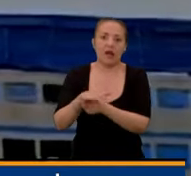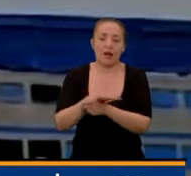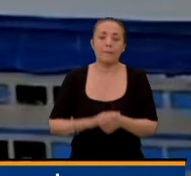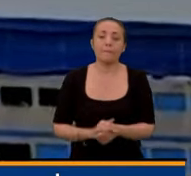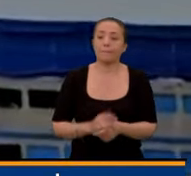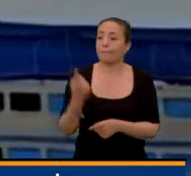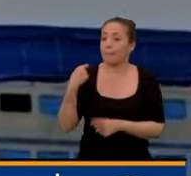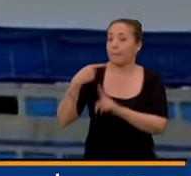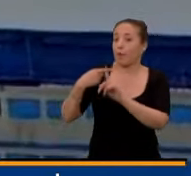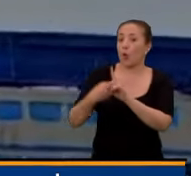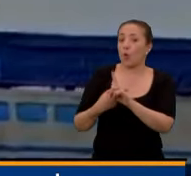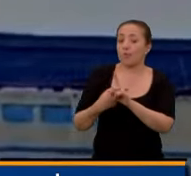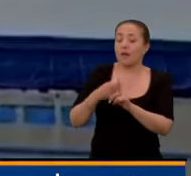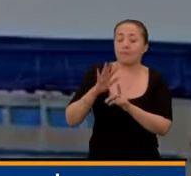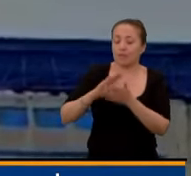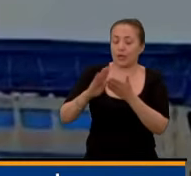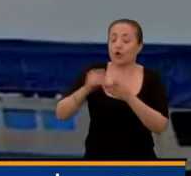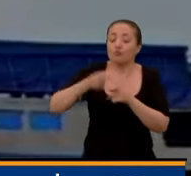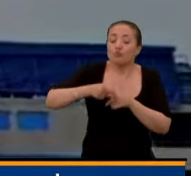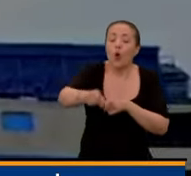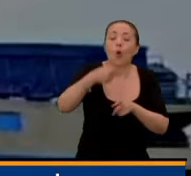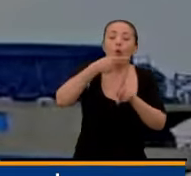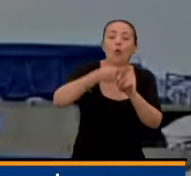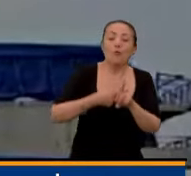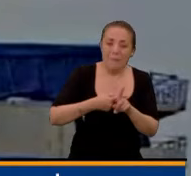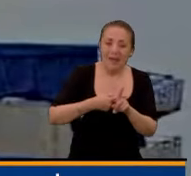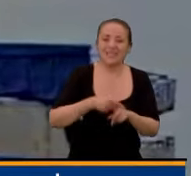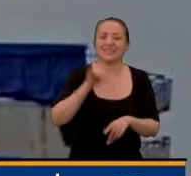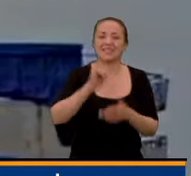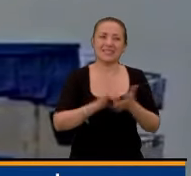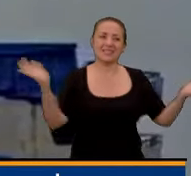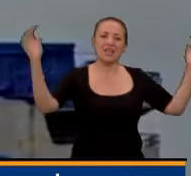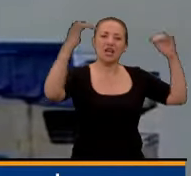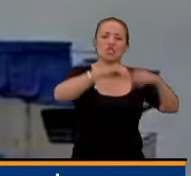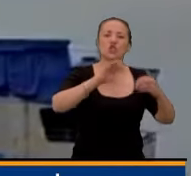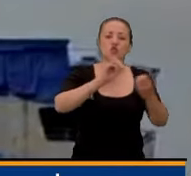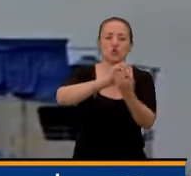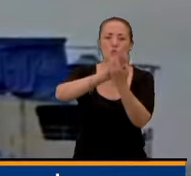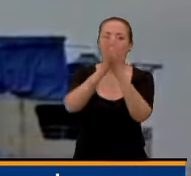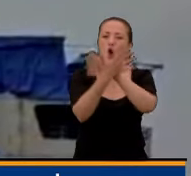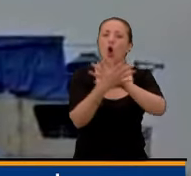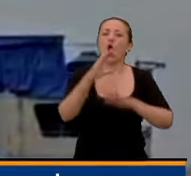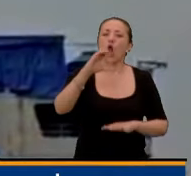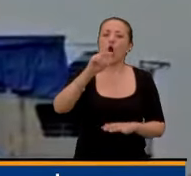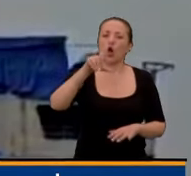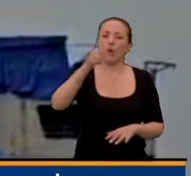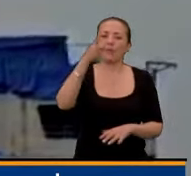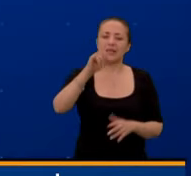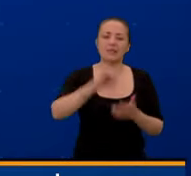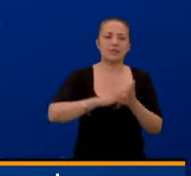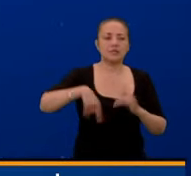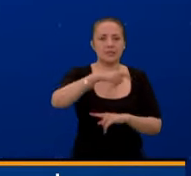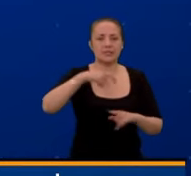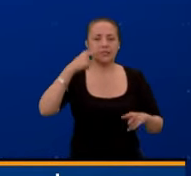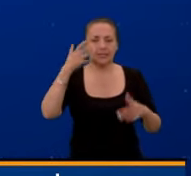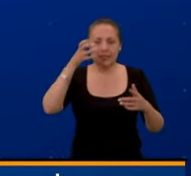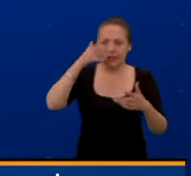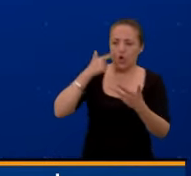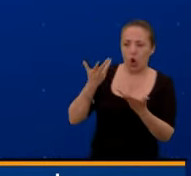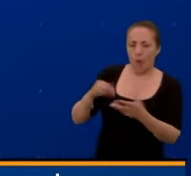la COP16, expertos advierten sobre los cambios evidentes en los ecosistemas de la región amazónica. Estas